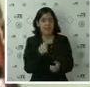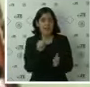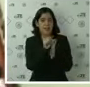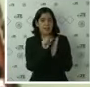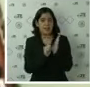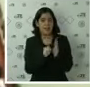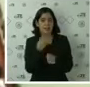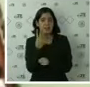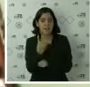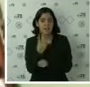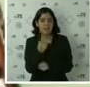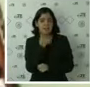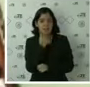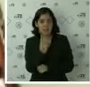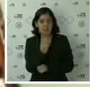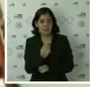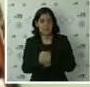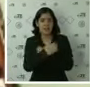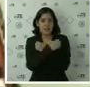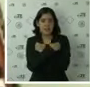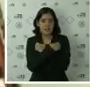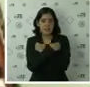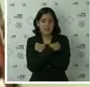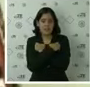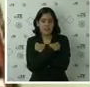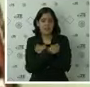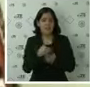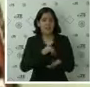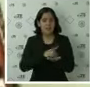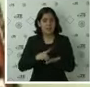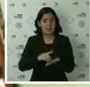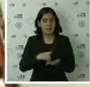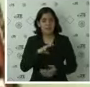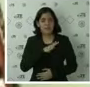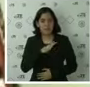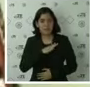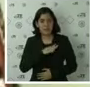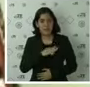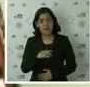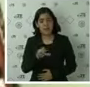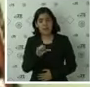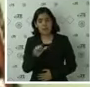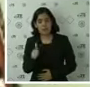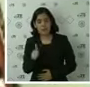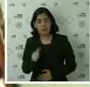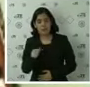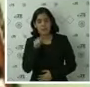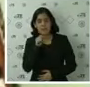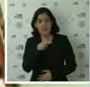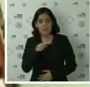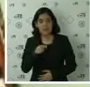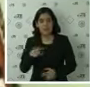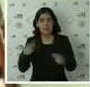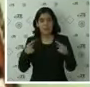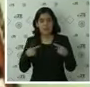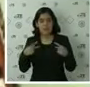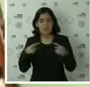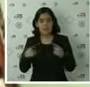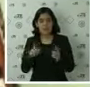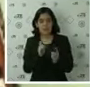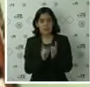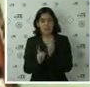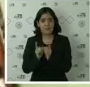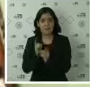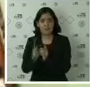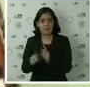que también están en quienes están cerca del entorno de la persona, ya sean los padres o tutores